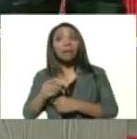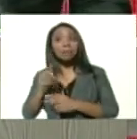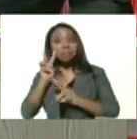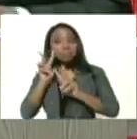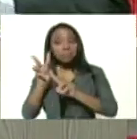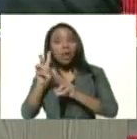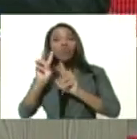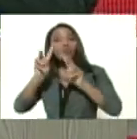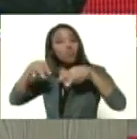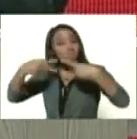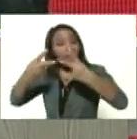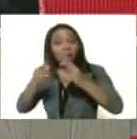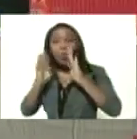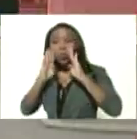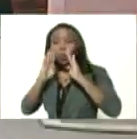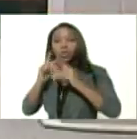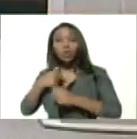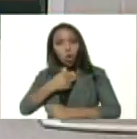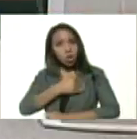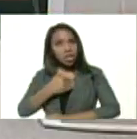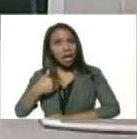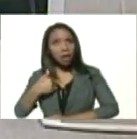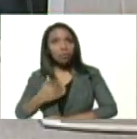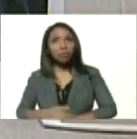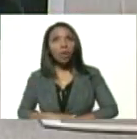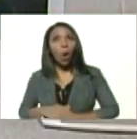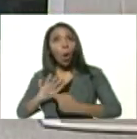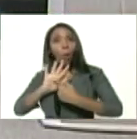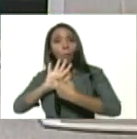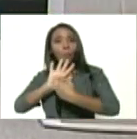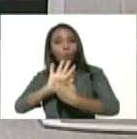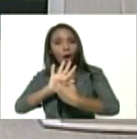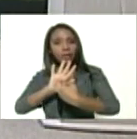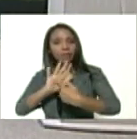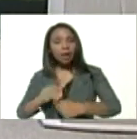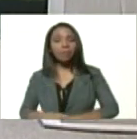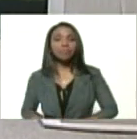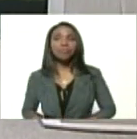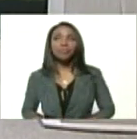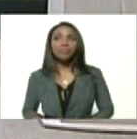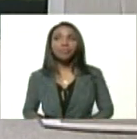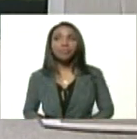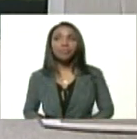nuevas confesiones, yo quisiera mostrar